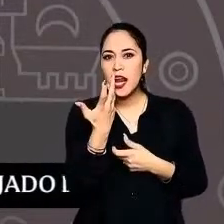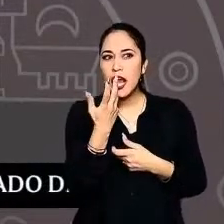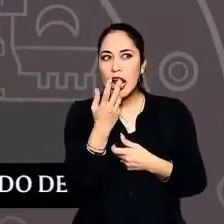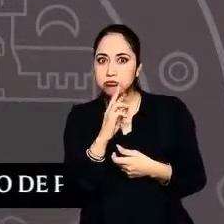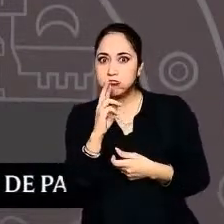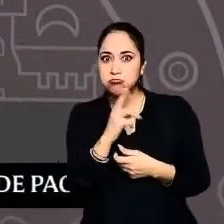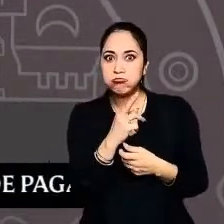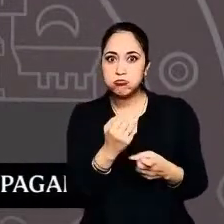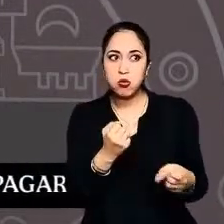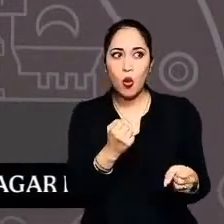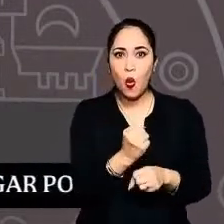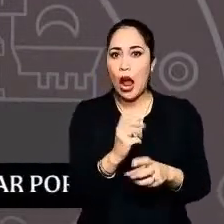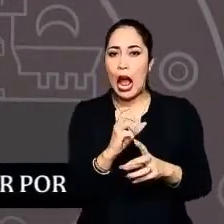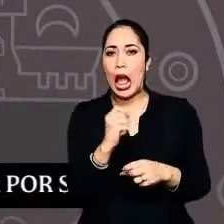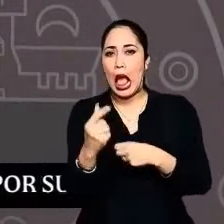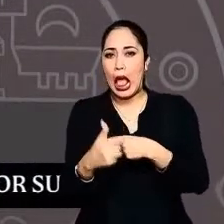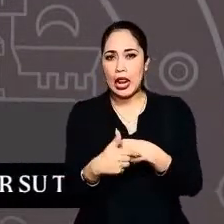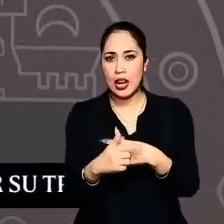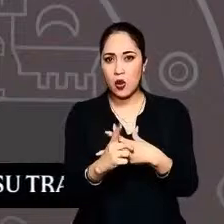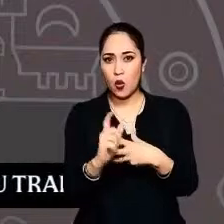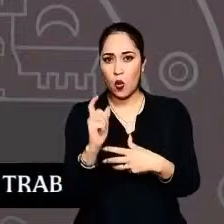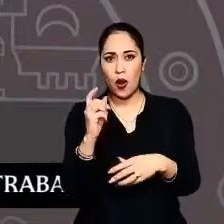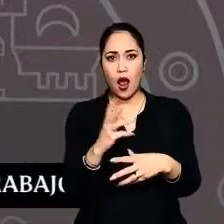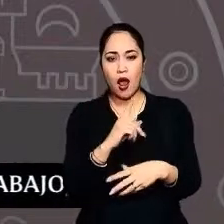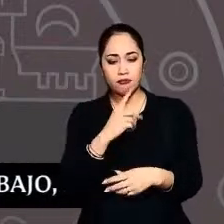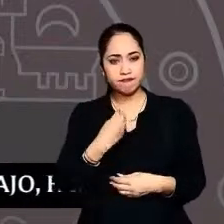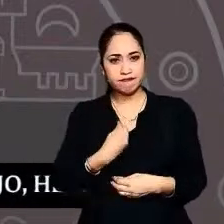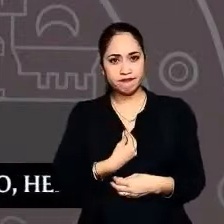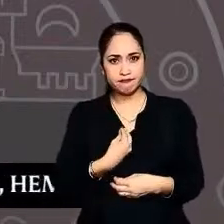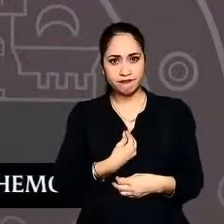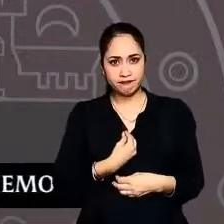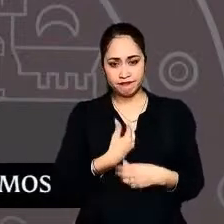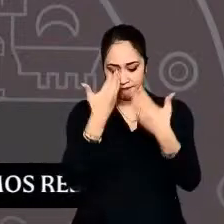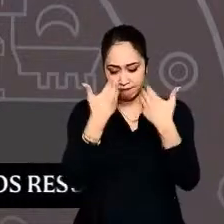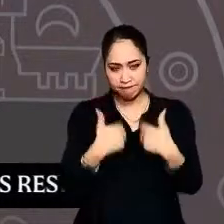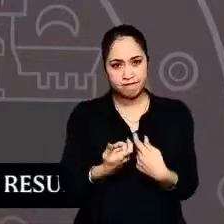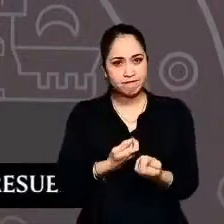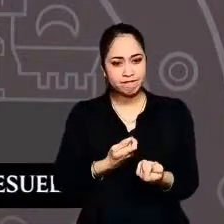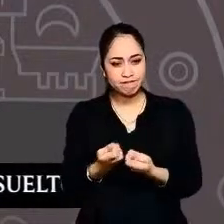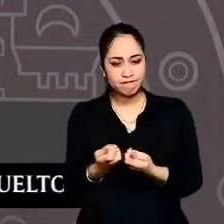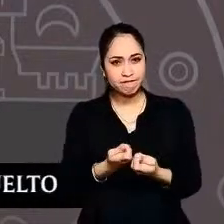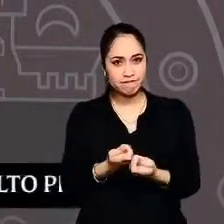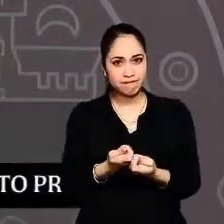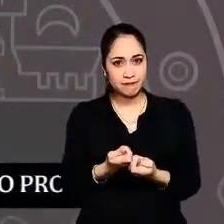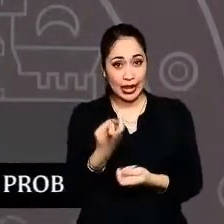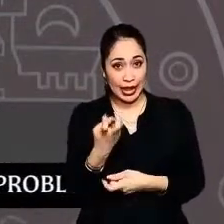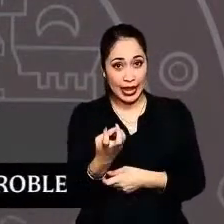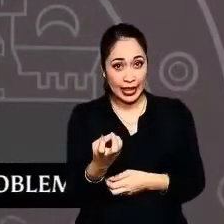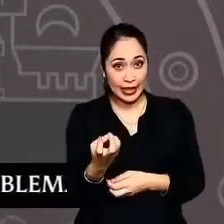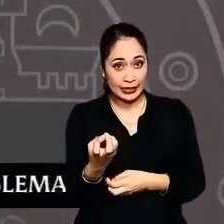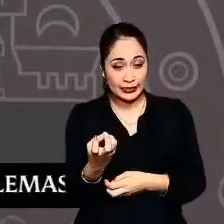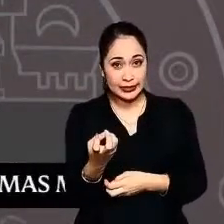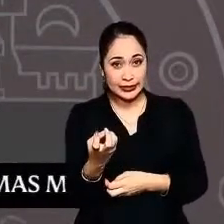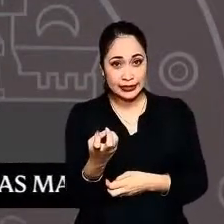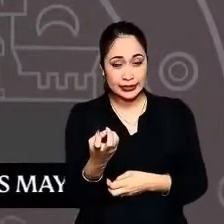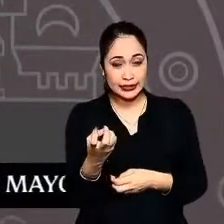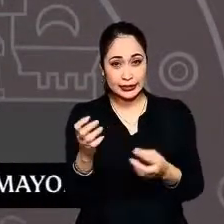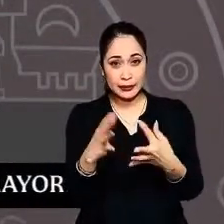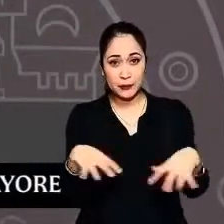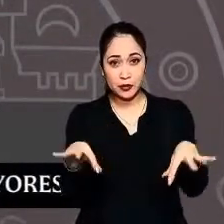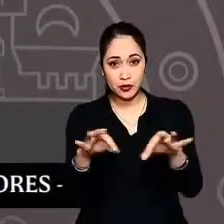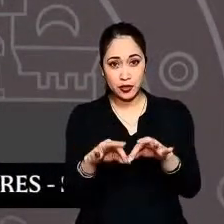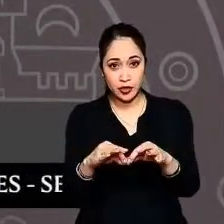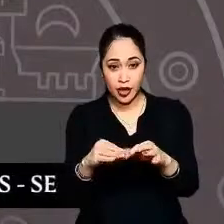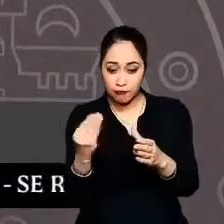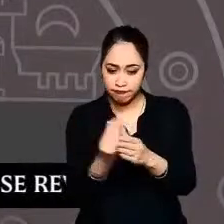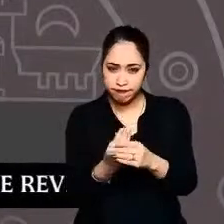instintos. Entonces, el tema central en ese caso, él iba a ser la capacitación. Para eso creamos. Y